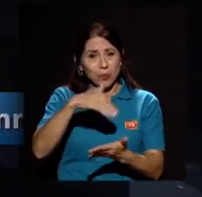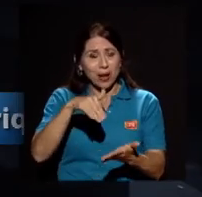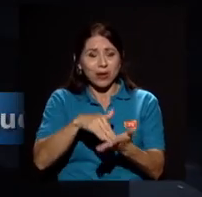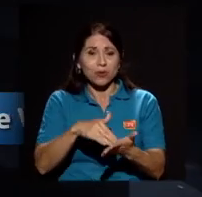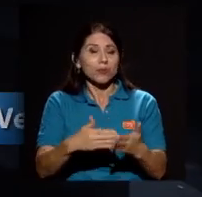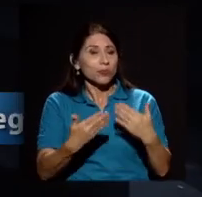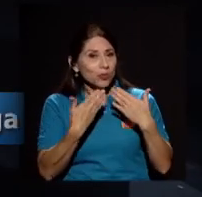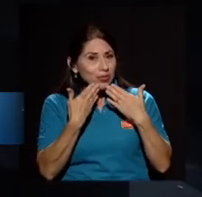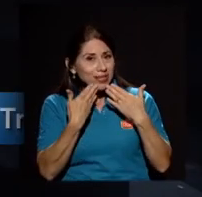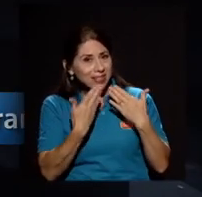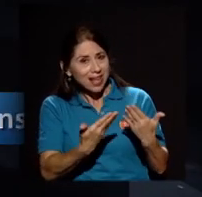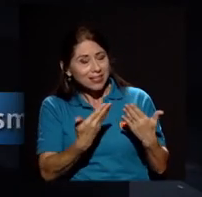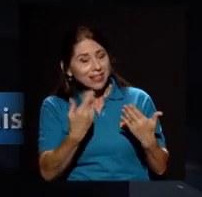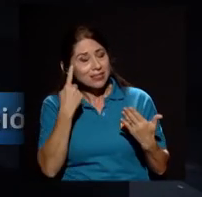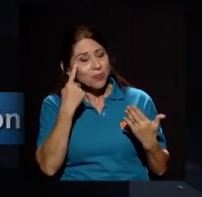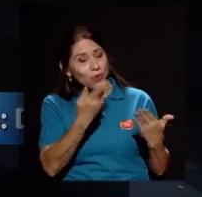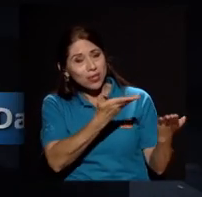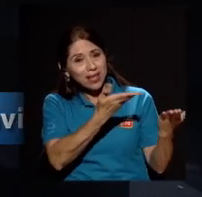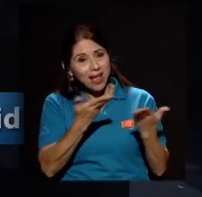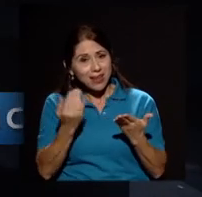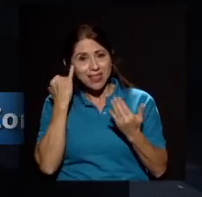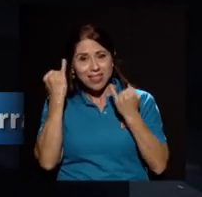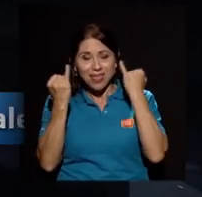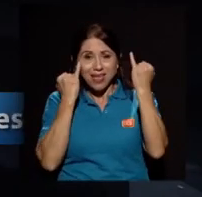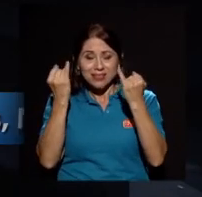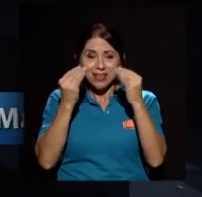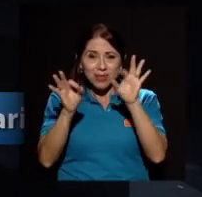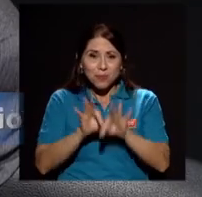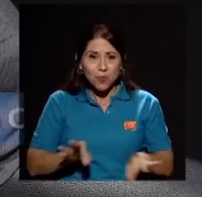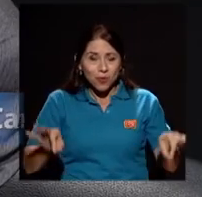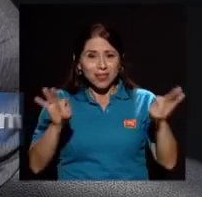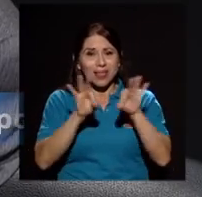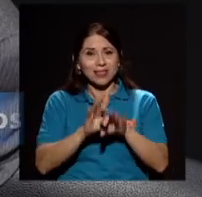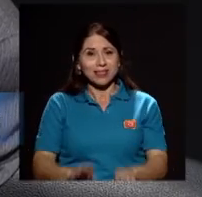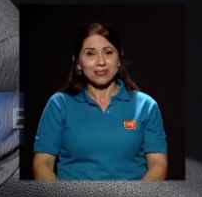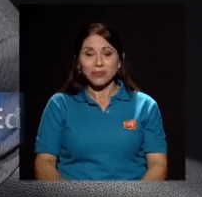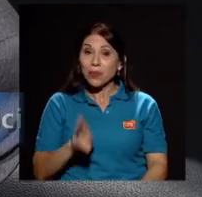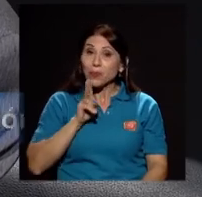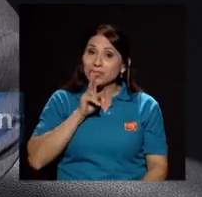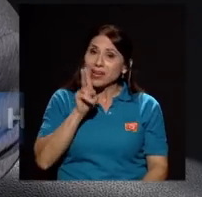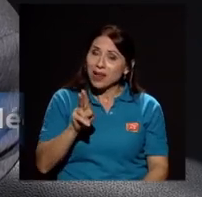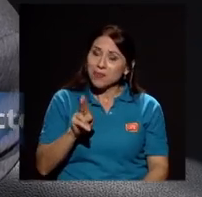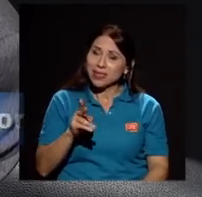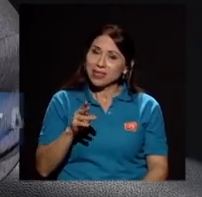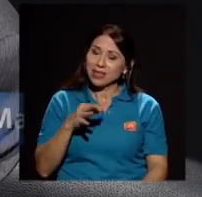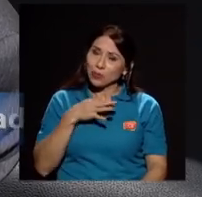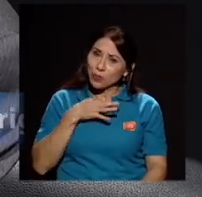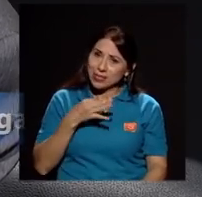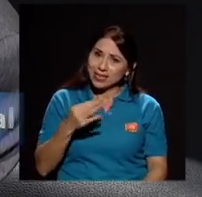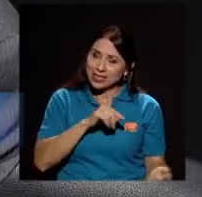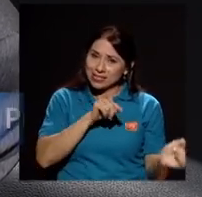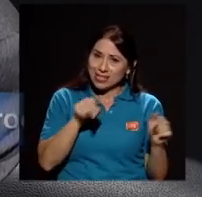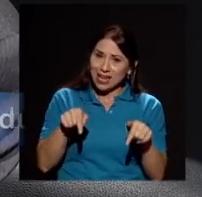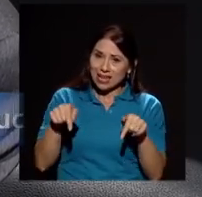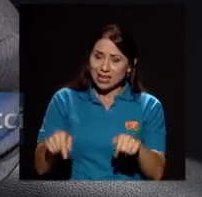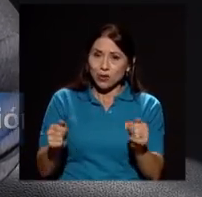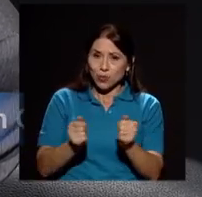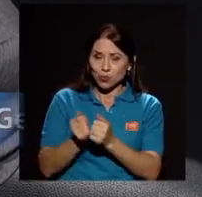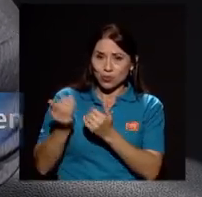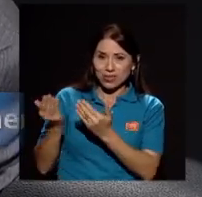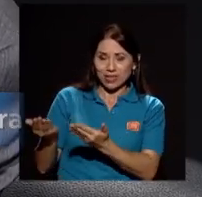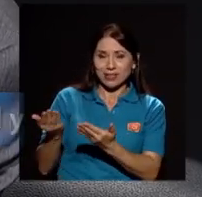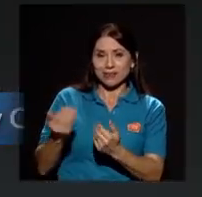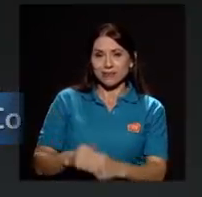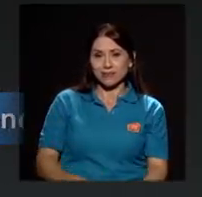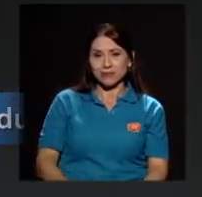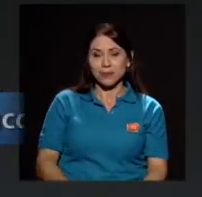por traer ideas tan importantes bueno fue realmente un placer de estar aquí cuando esté diseñado a